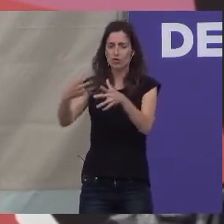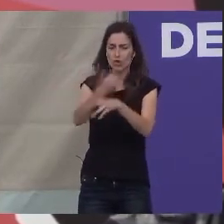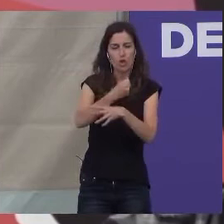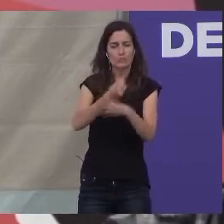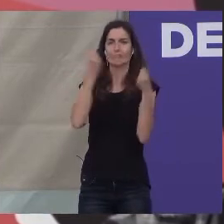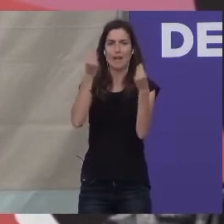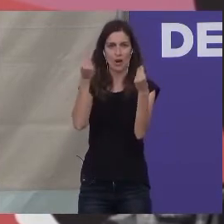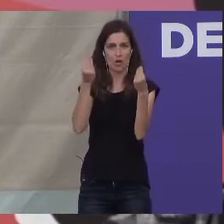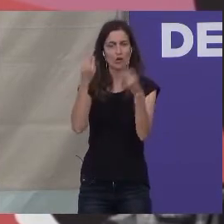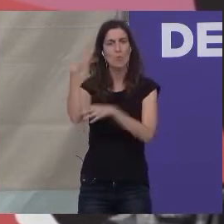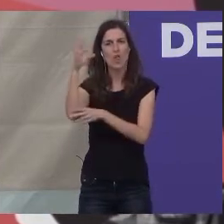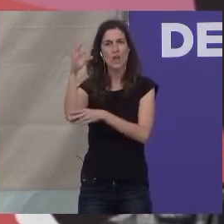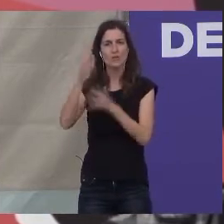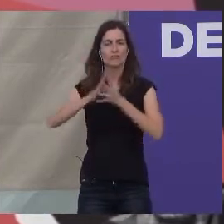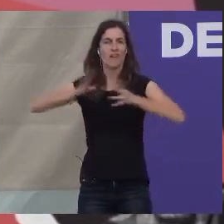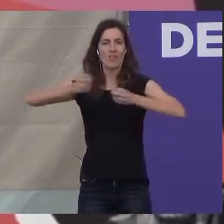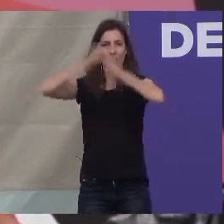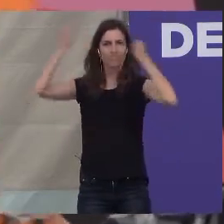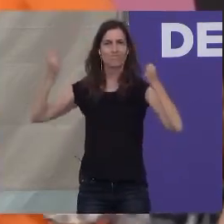hacer grande a Podemos.